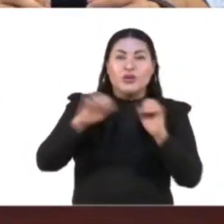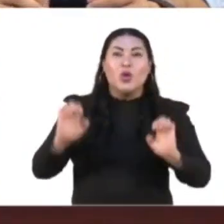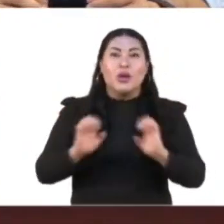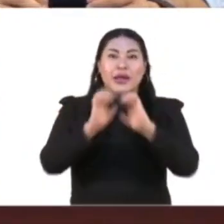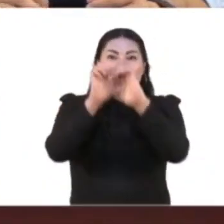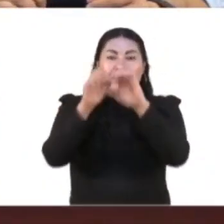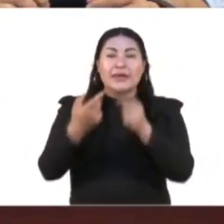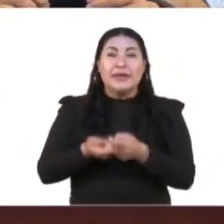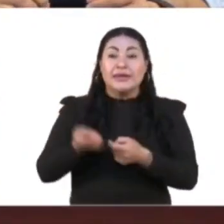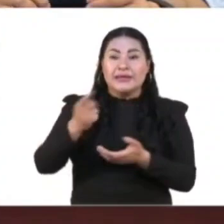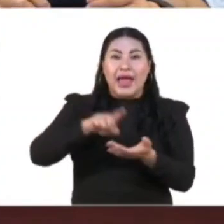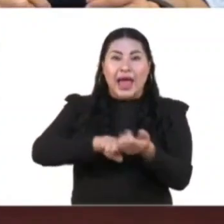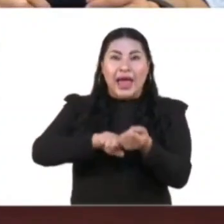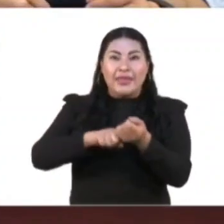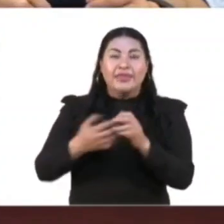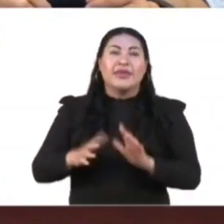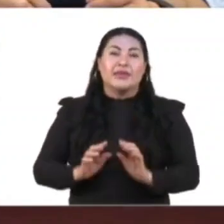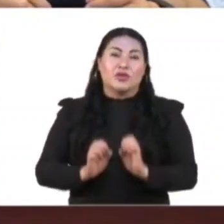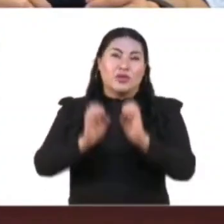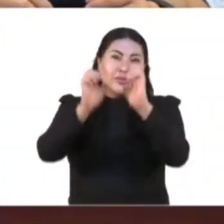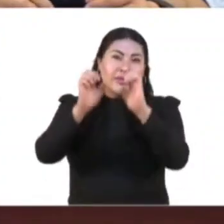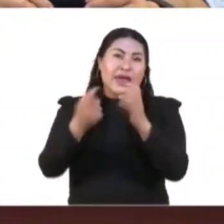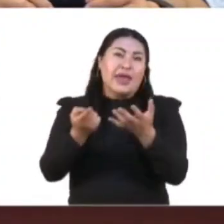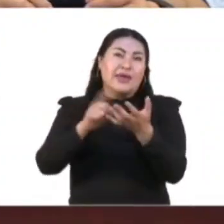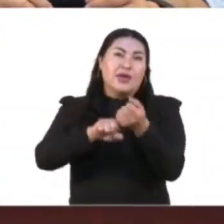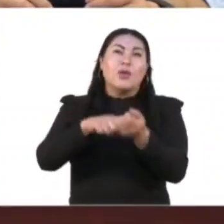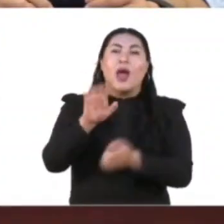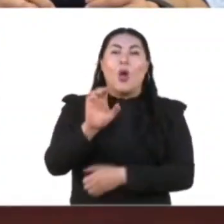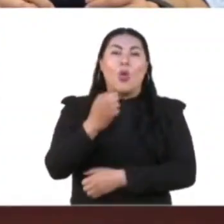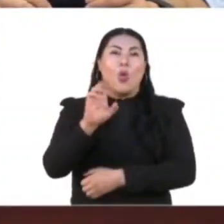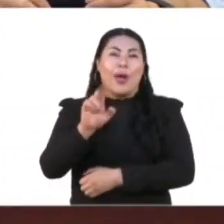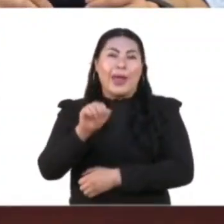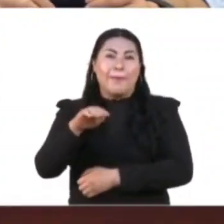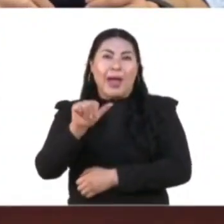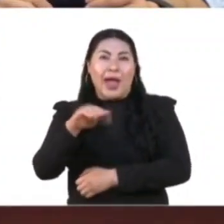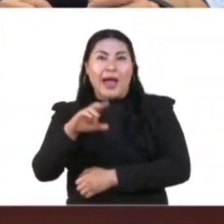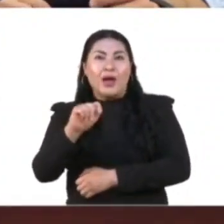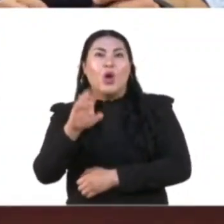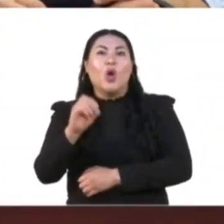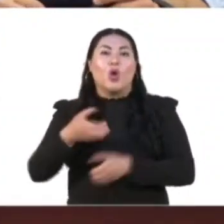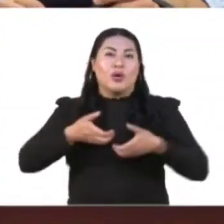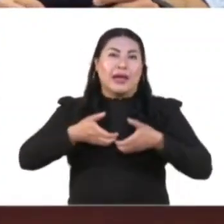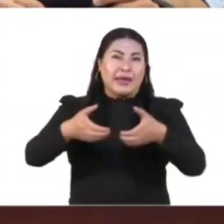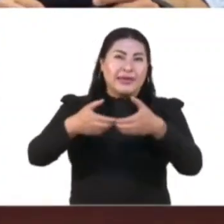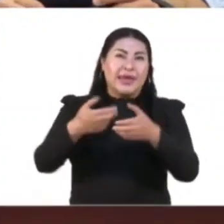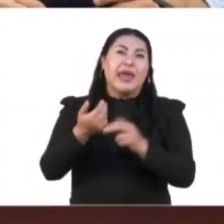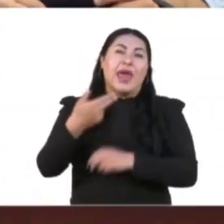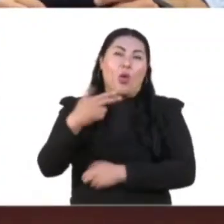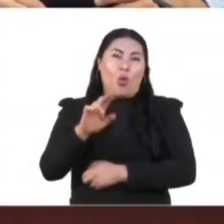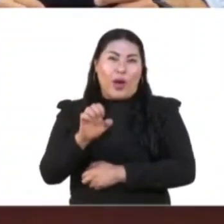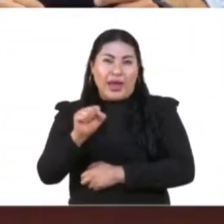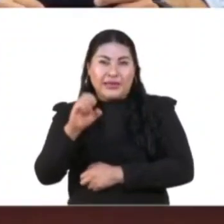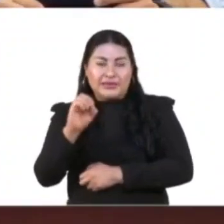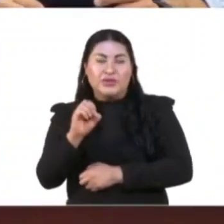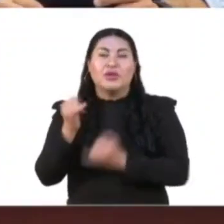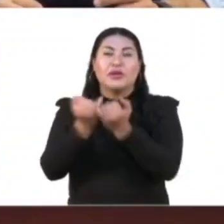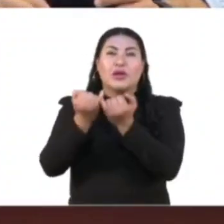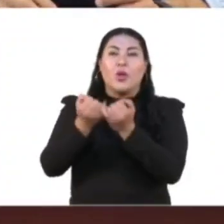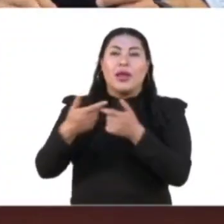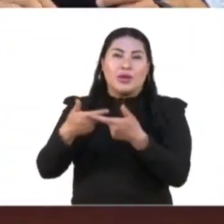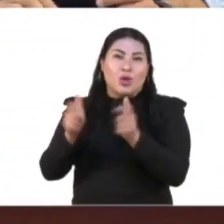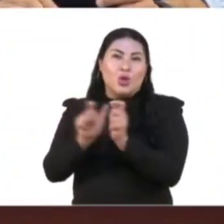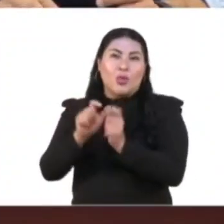en las instalaciones de la unidad habitacional Cuemanco, en Calzada del Hueso, a cargo de la Marina y del